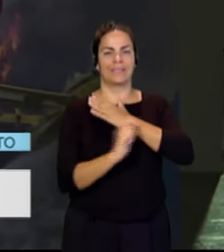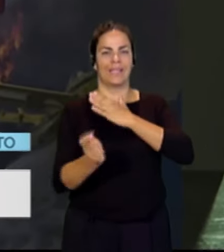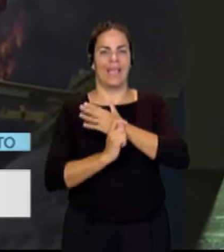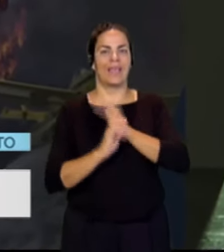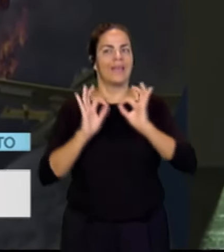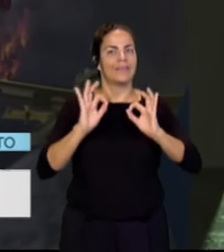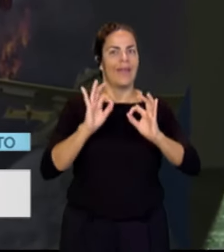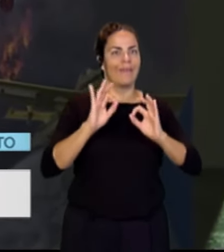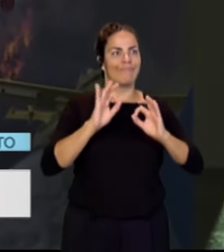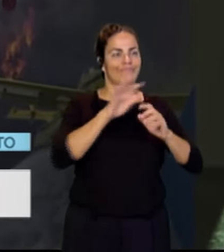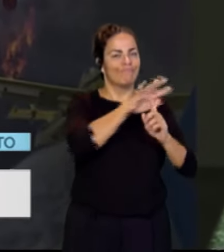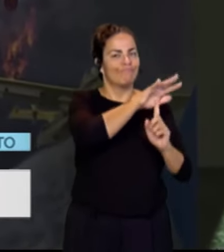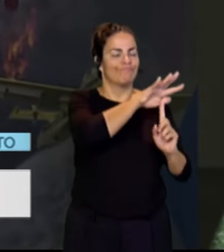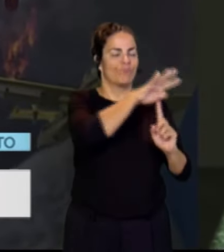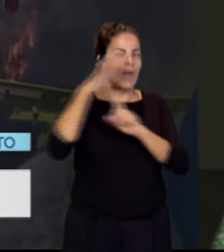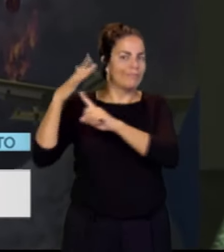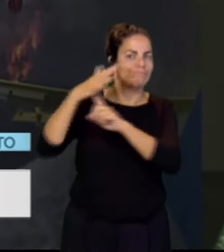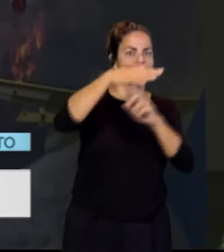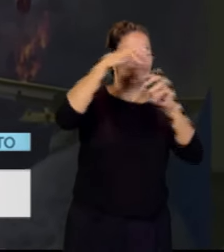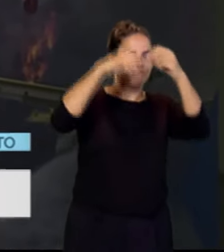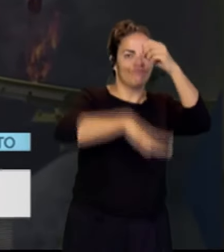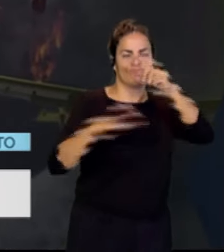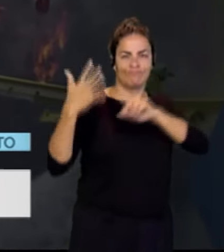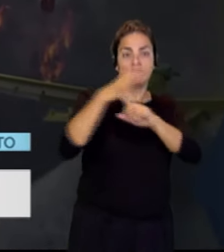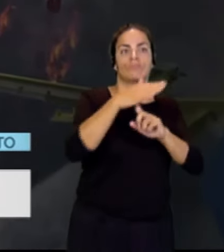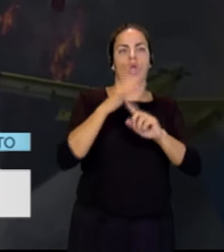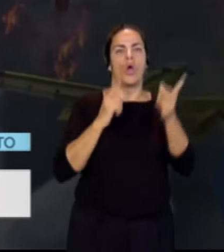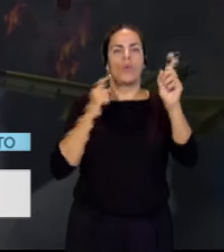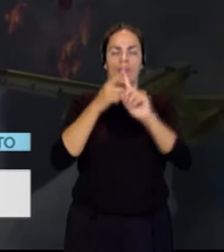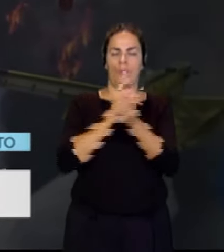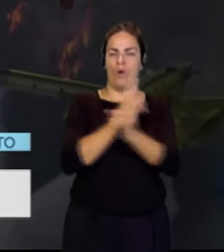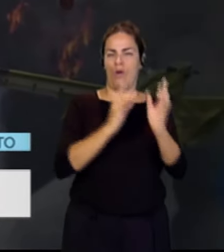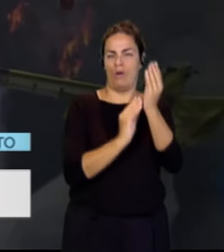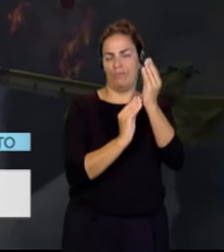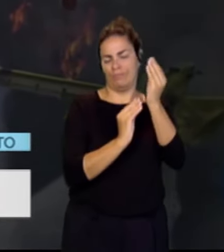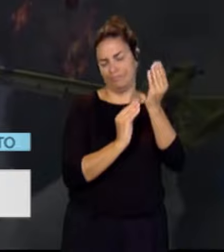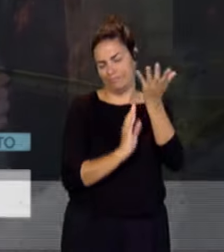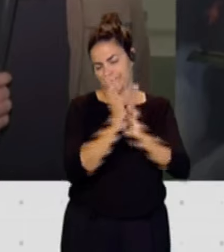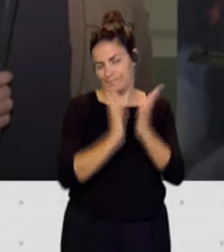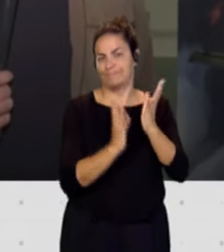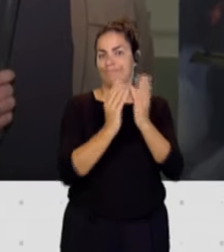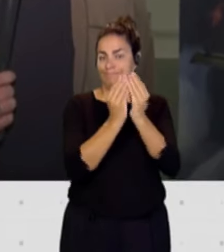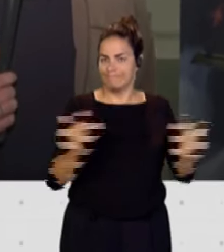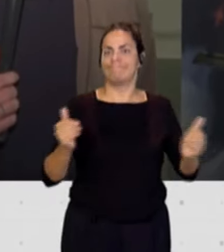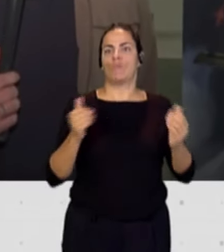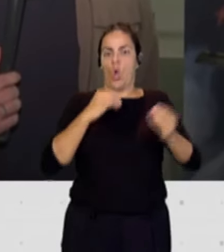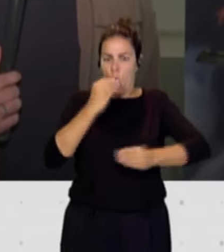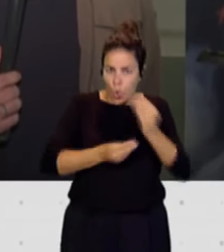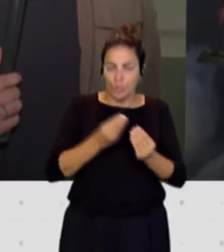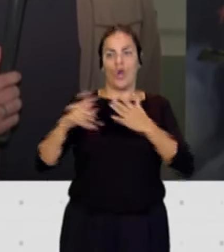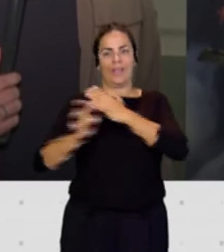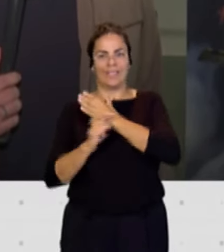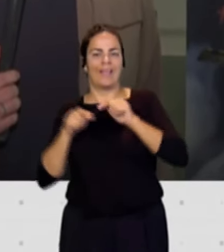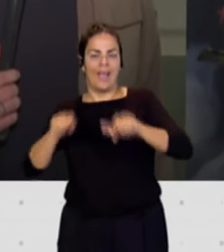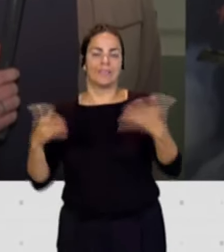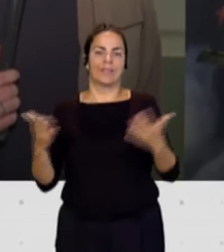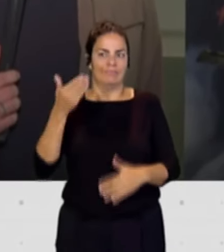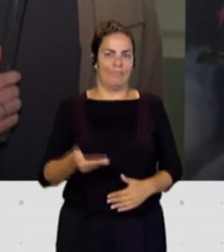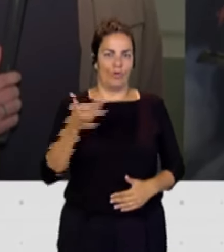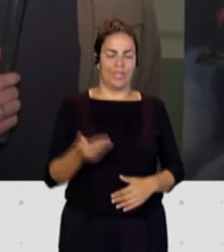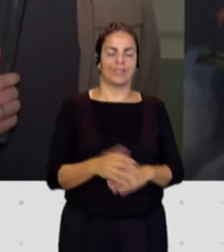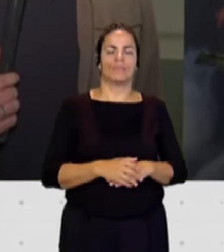uso de los medios aéreos en la extinción de Inc forestales a la que estaremos muy atentos sin duda prevenir es a veces más importante sin duda a